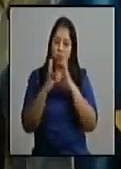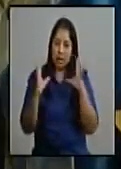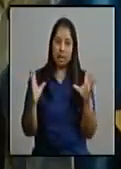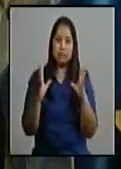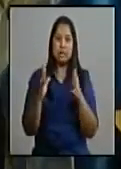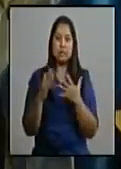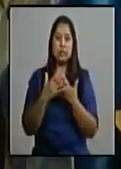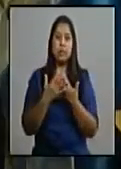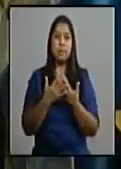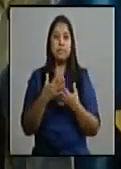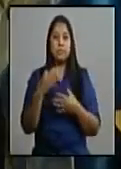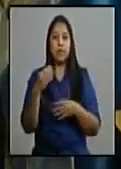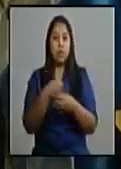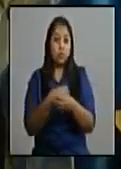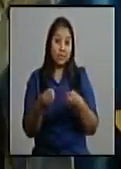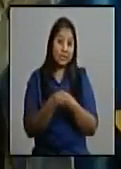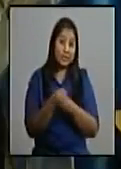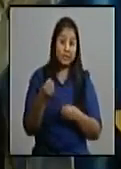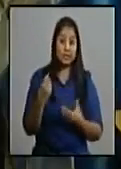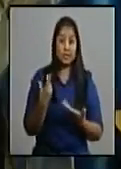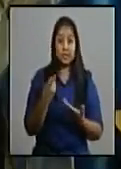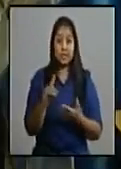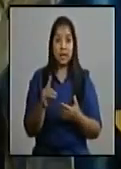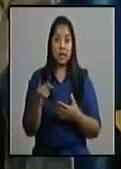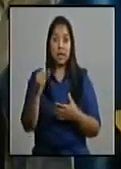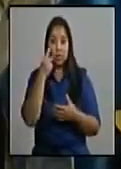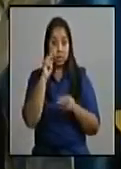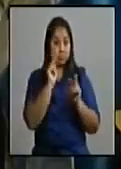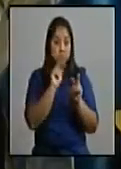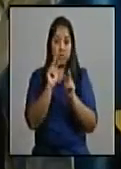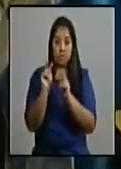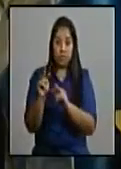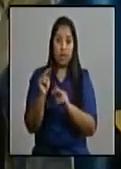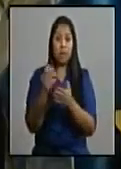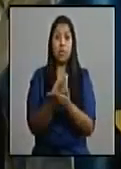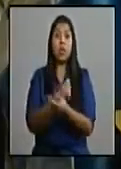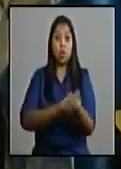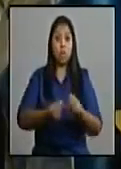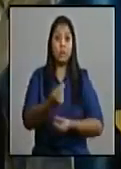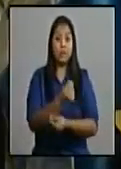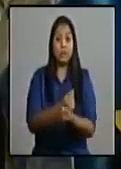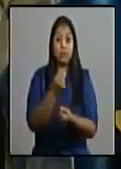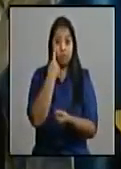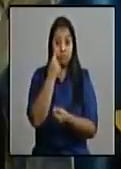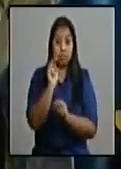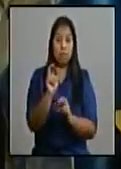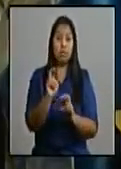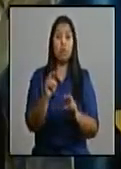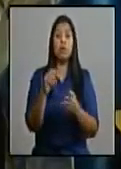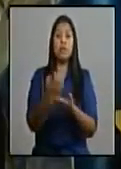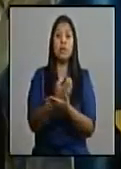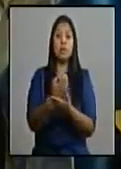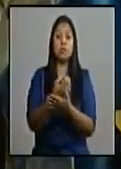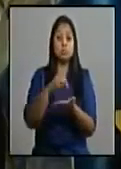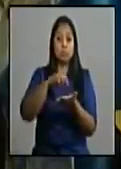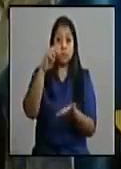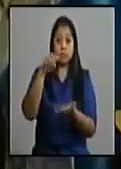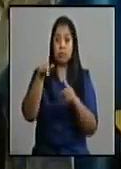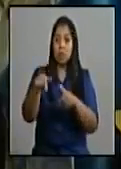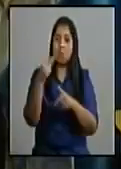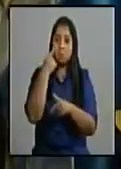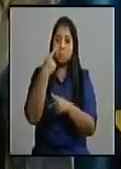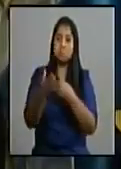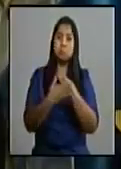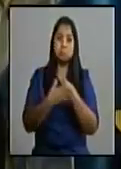las grandes agencias que velan por la economía de los países nos dan unas perspectivas